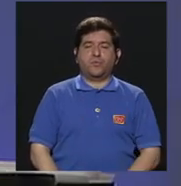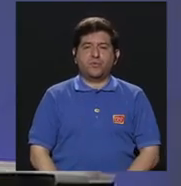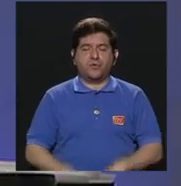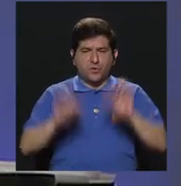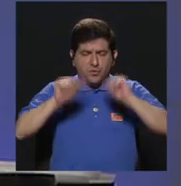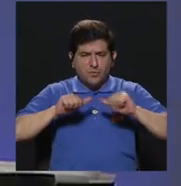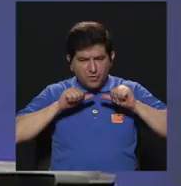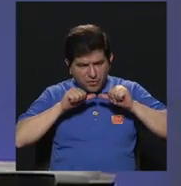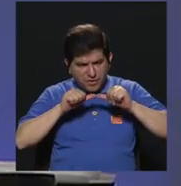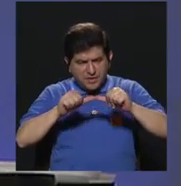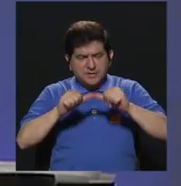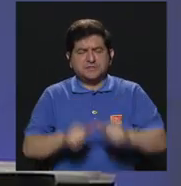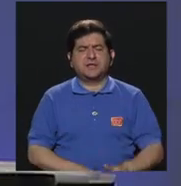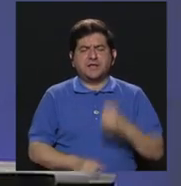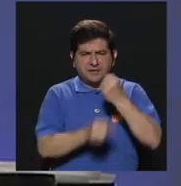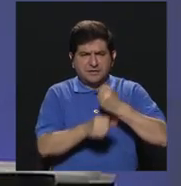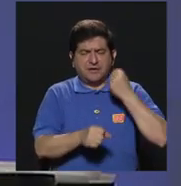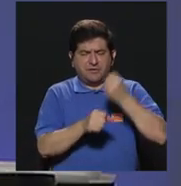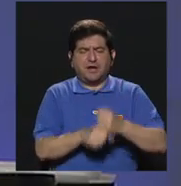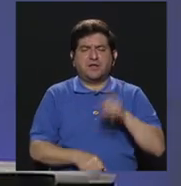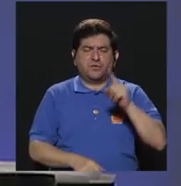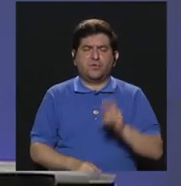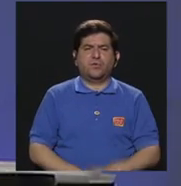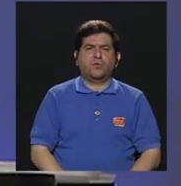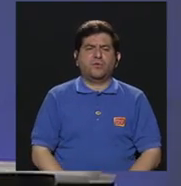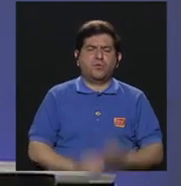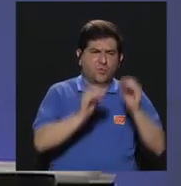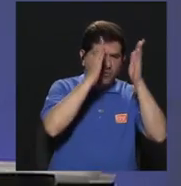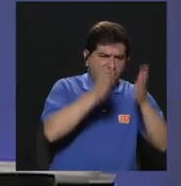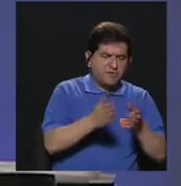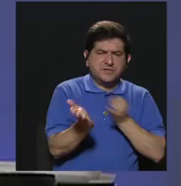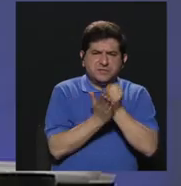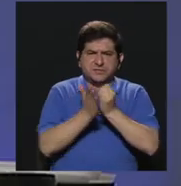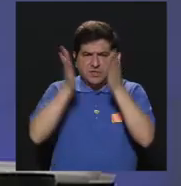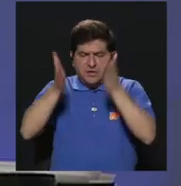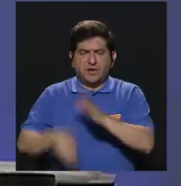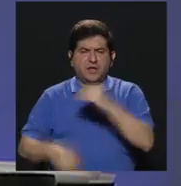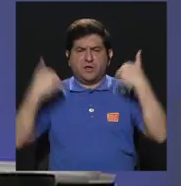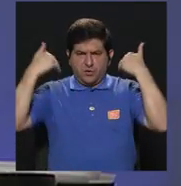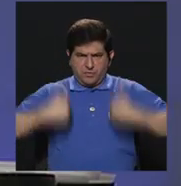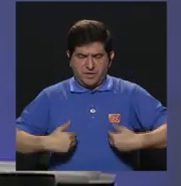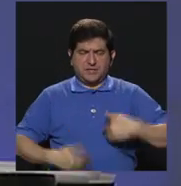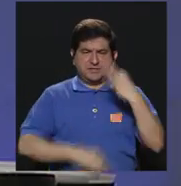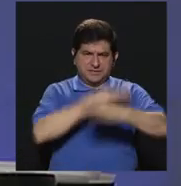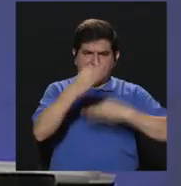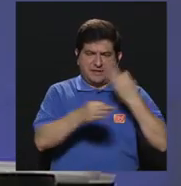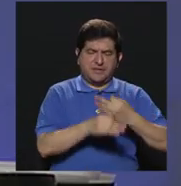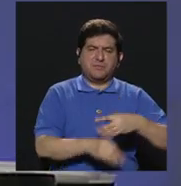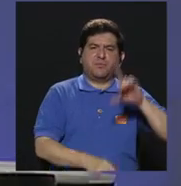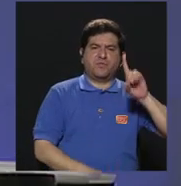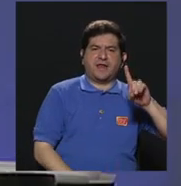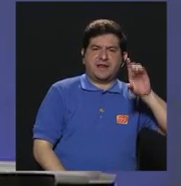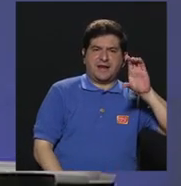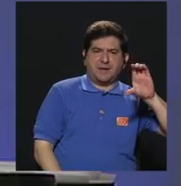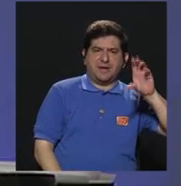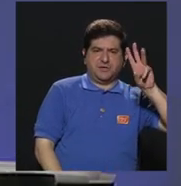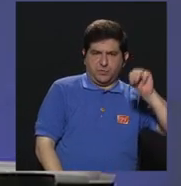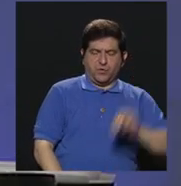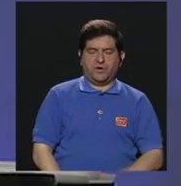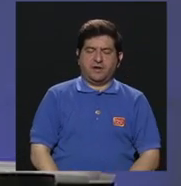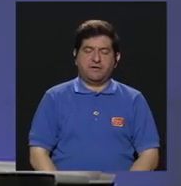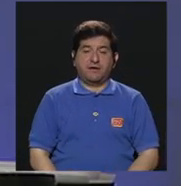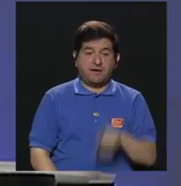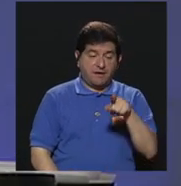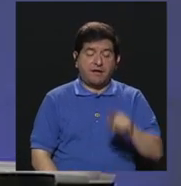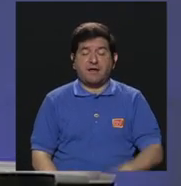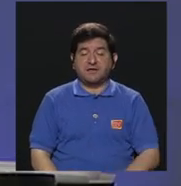al lado de un académico, investigador y humanista de la talla de don Daniel. Posiblemente este